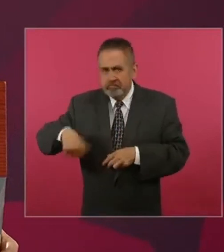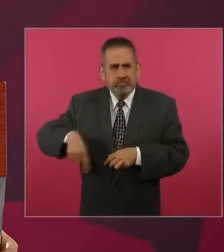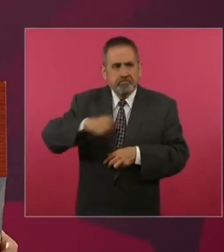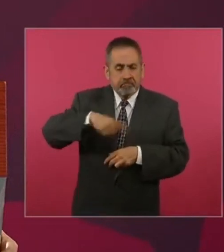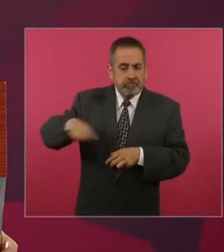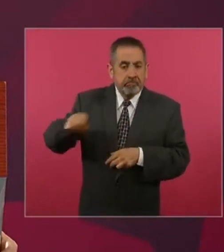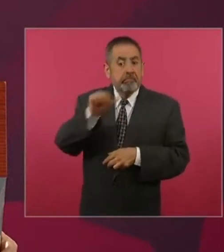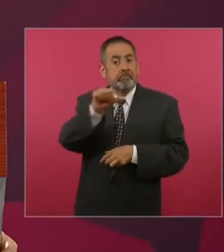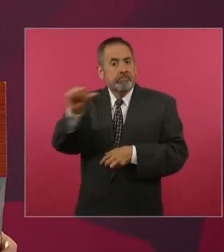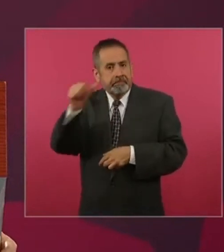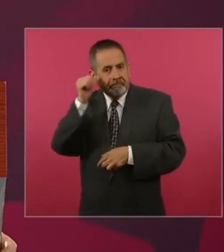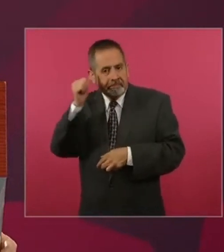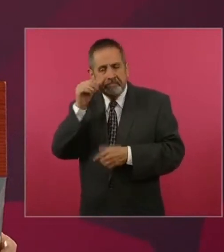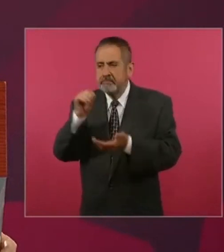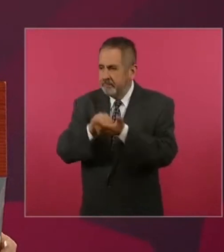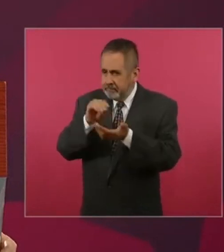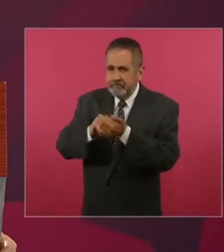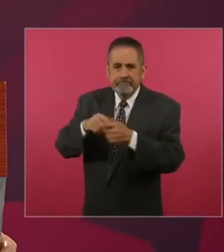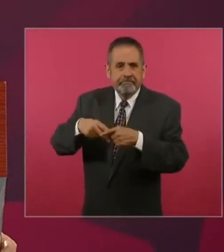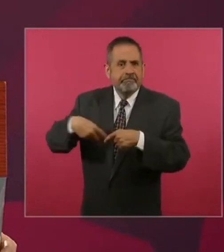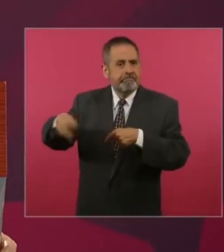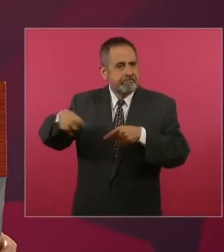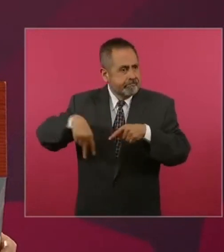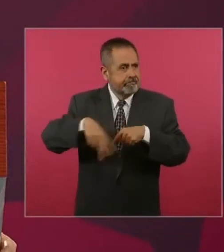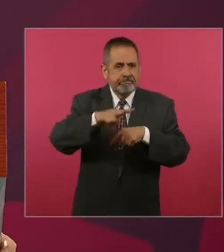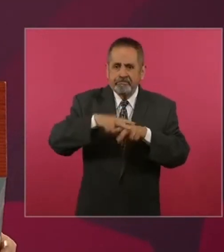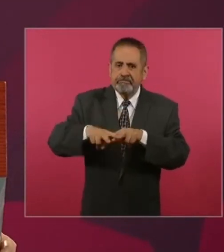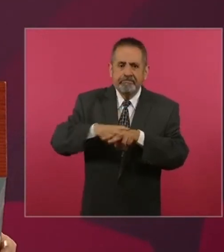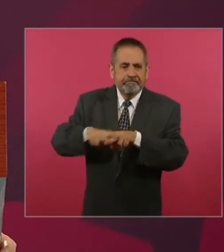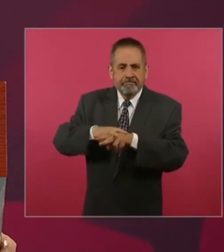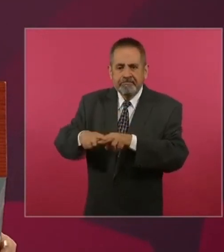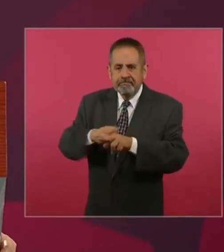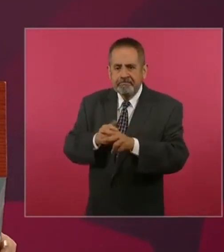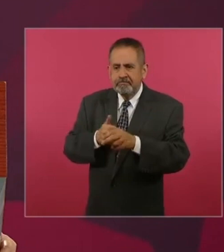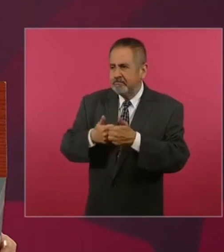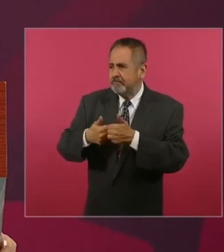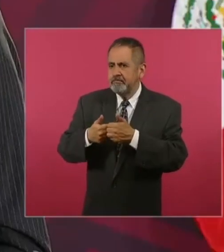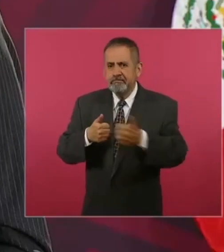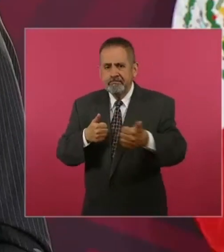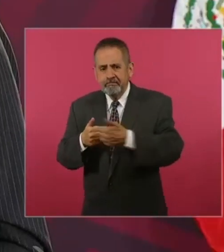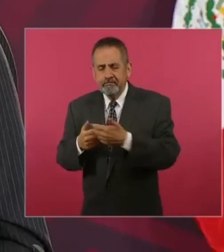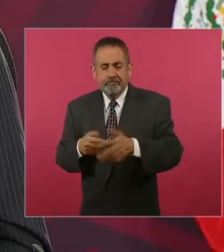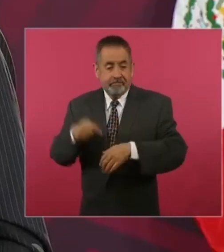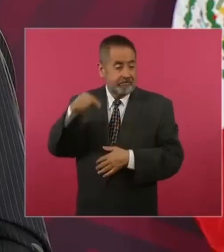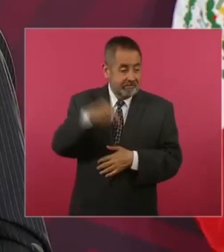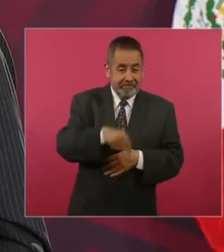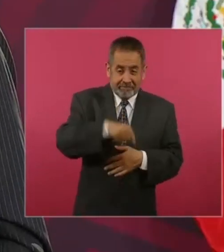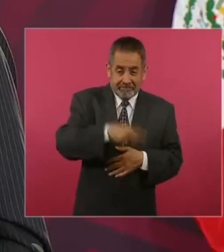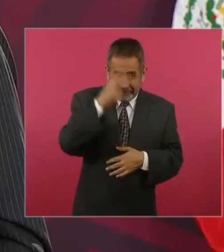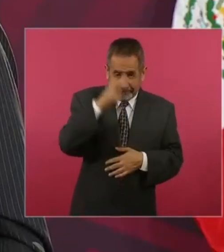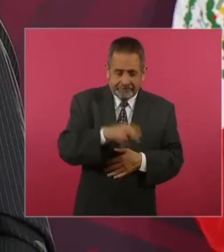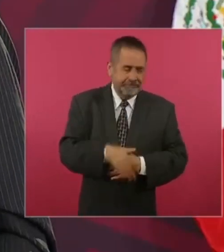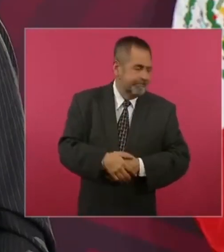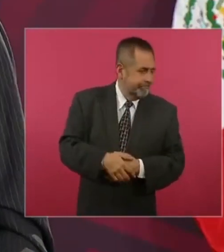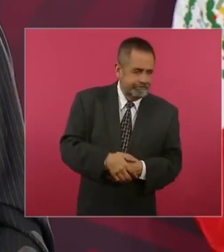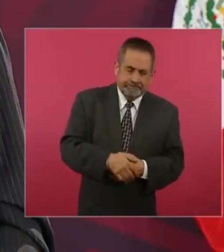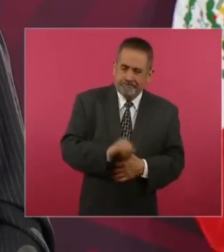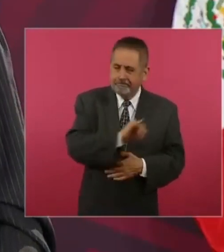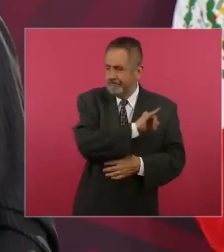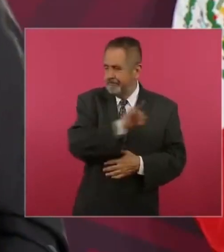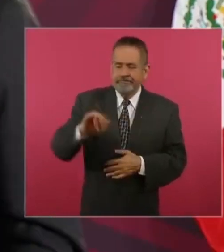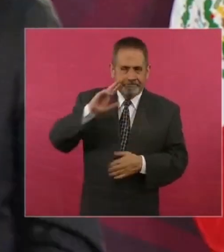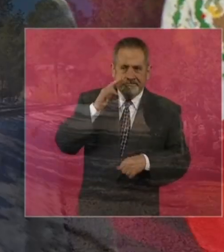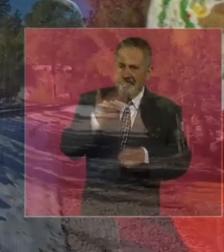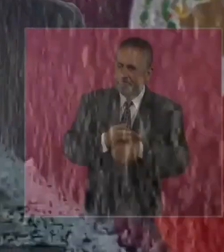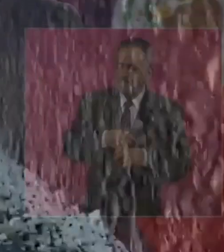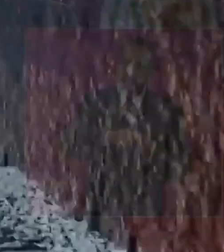siguen funcionando trenes de pasajeros la administración Federal ya ha destacado proyectos ferroviarios como el tren